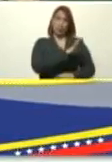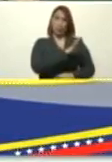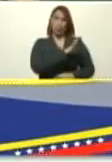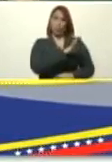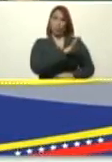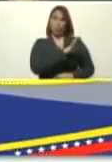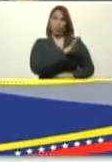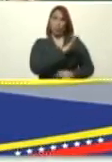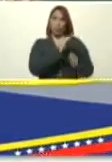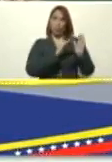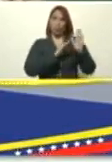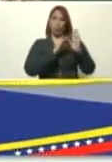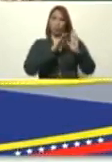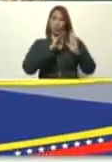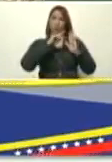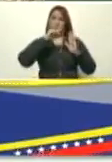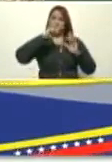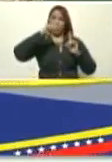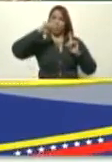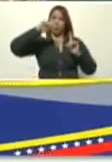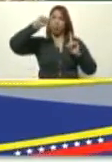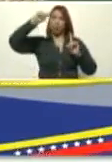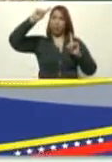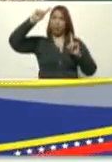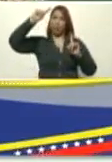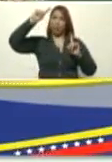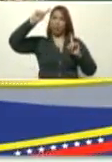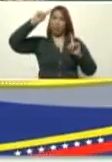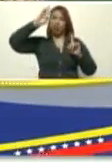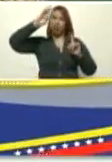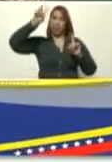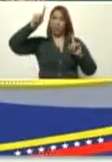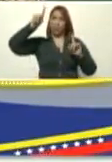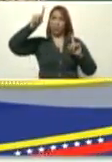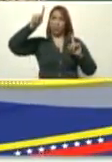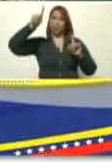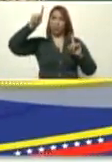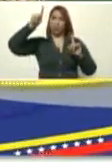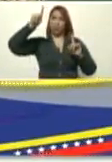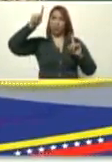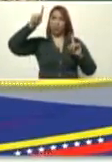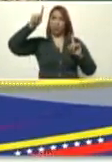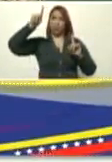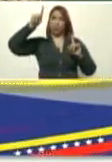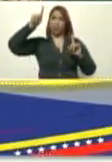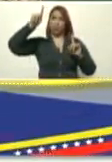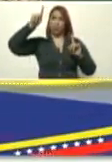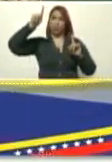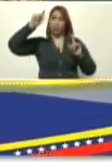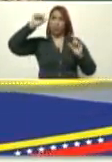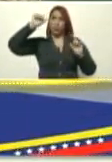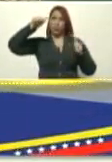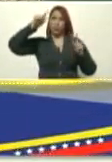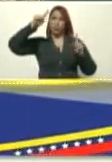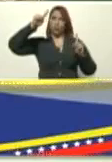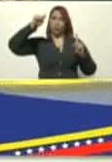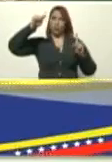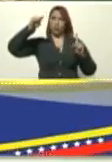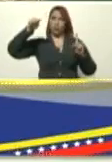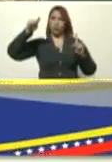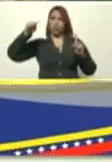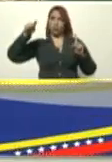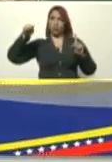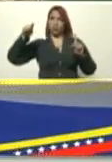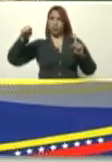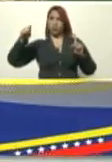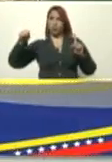pa, pa, pa, pa, pim, pum, pa, 41. Y ahora empezamos a descender.